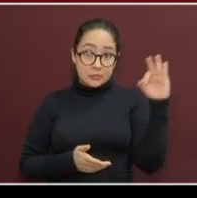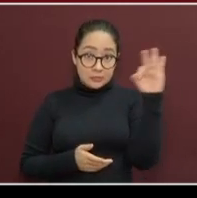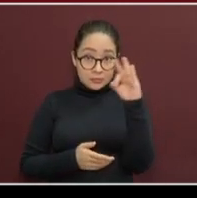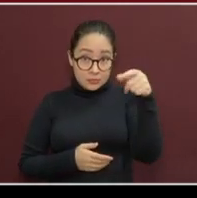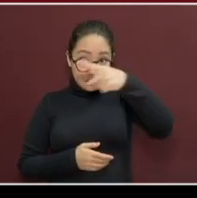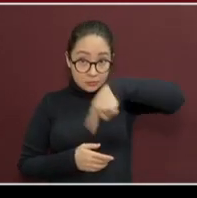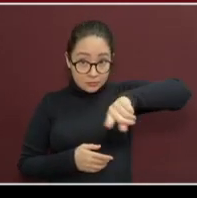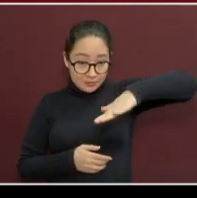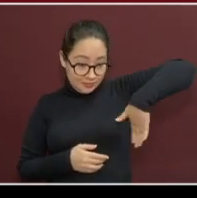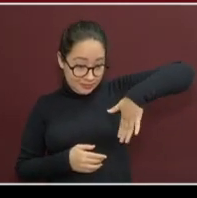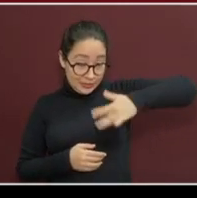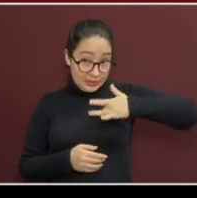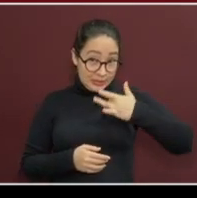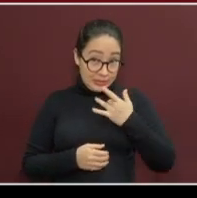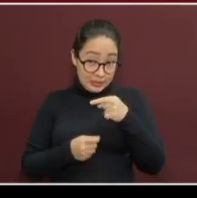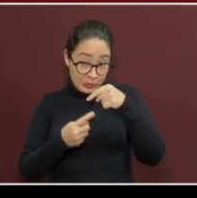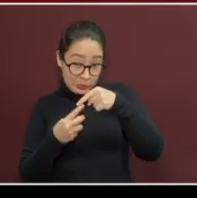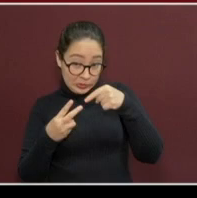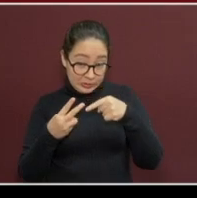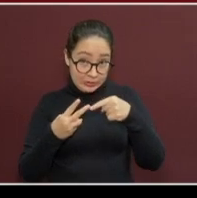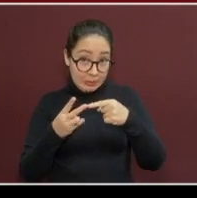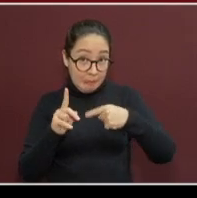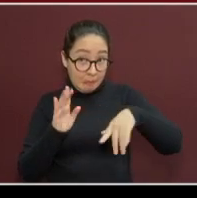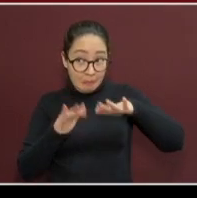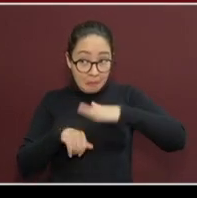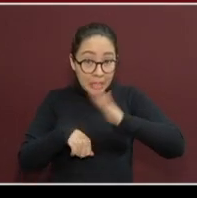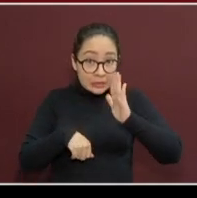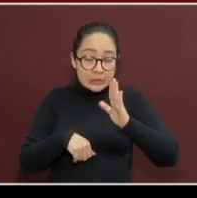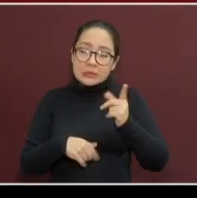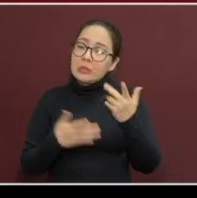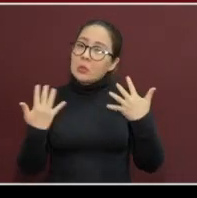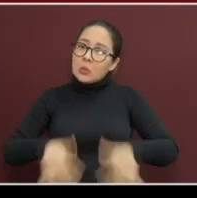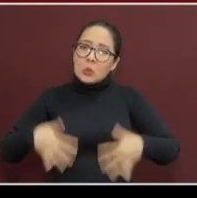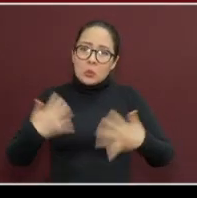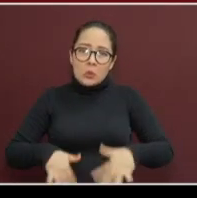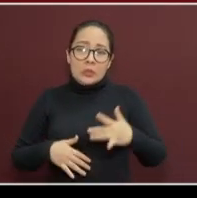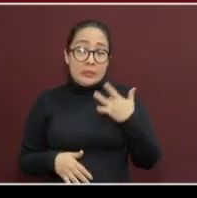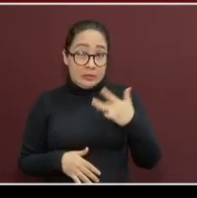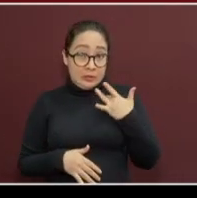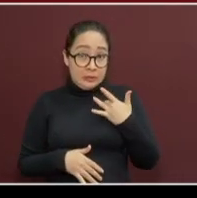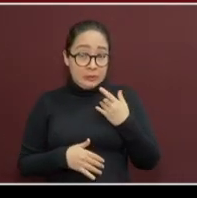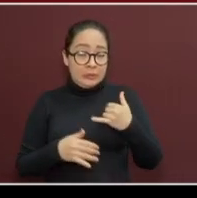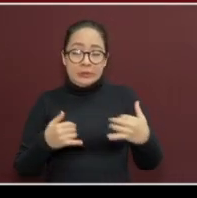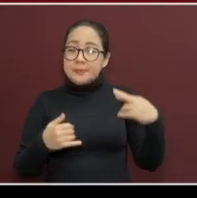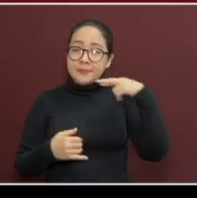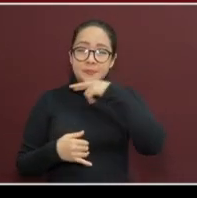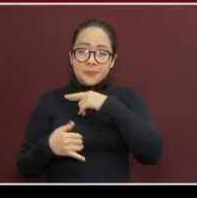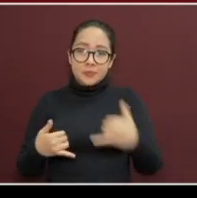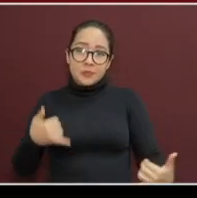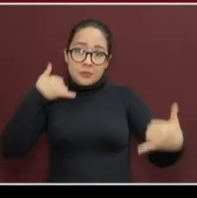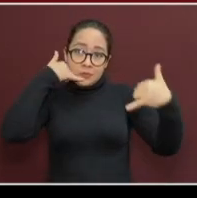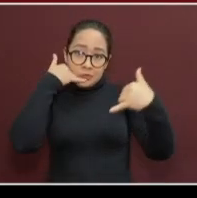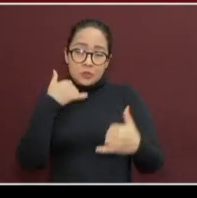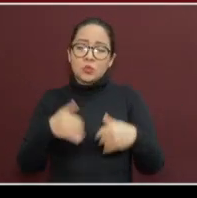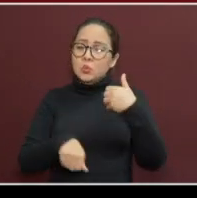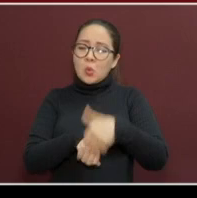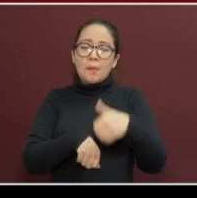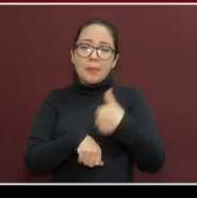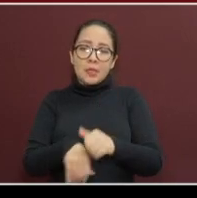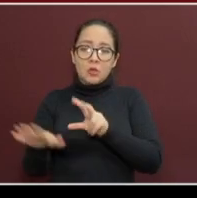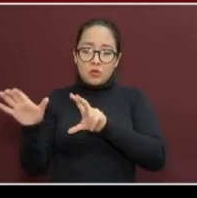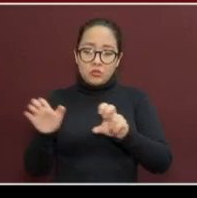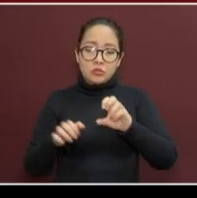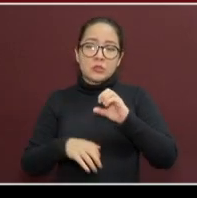más síntomas deben inmediatamente llamar al 800 cero uno dos tres